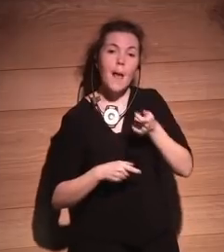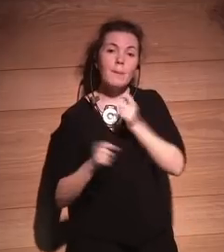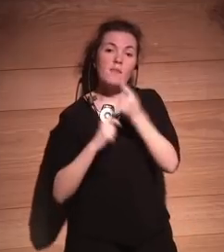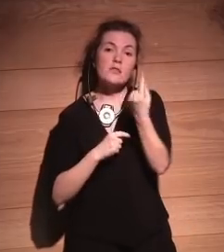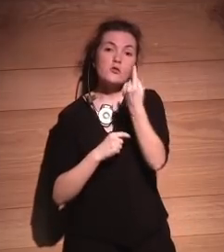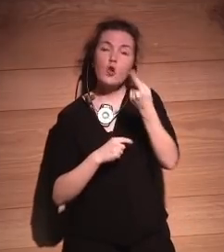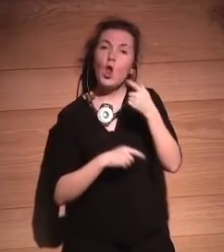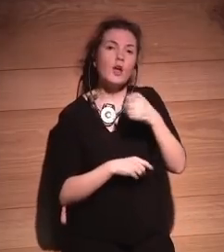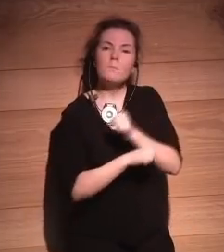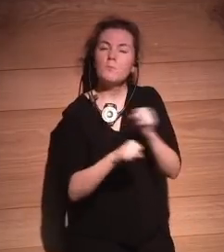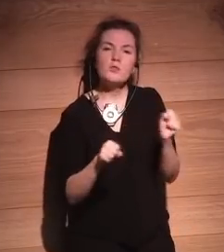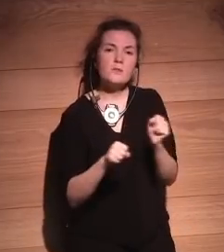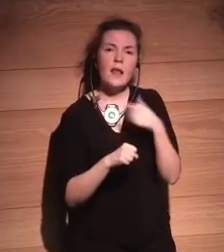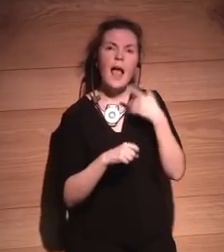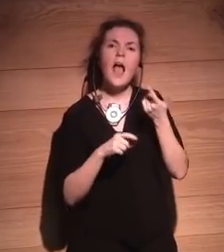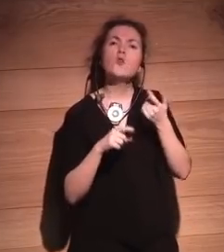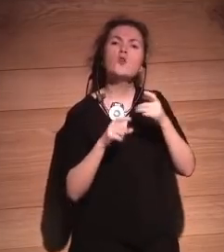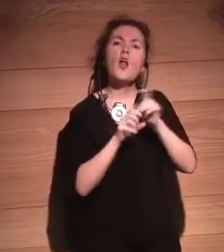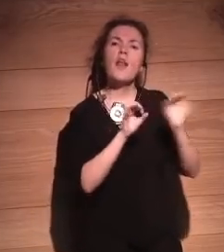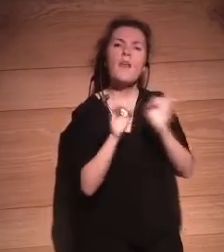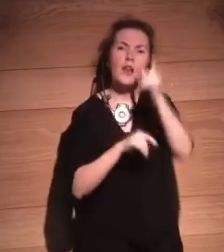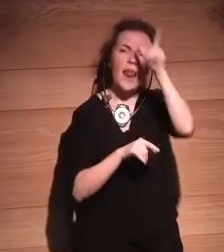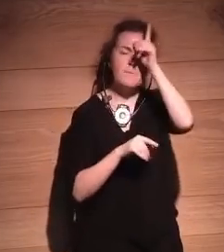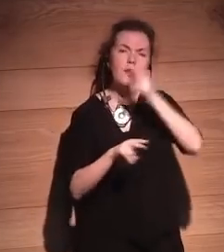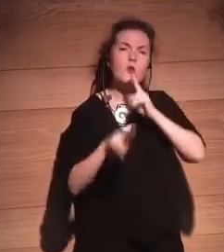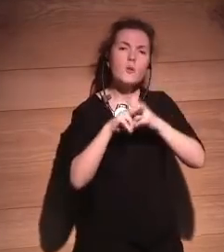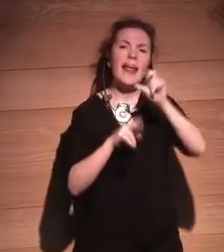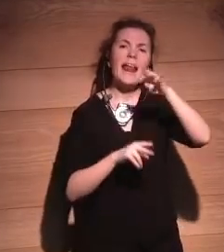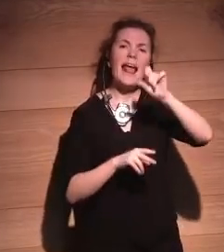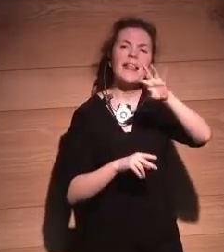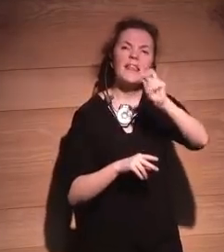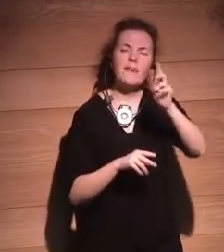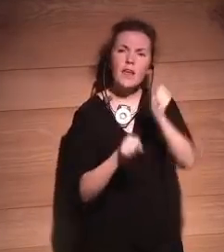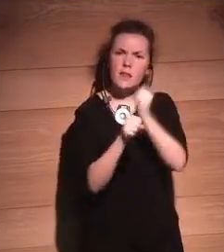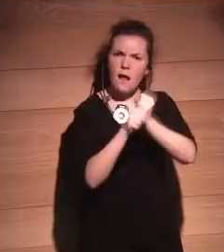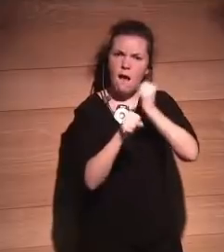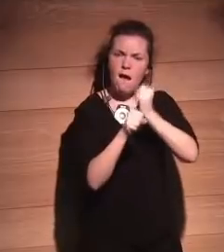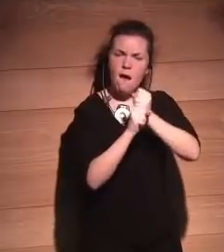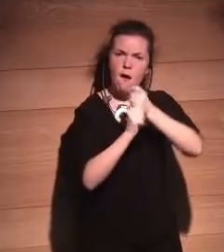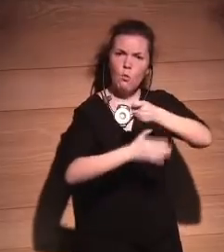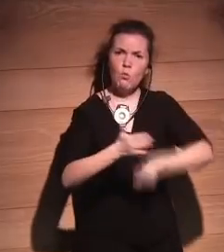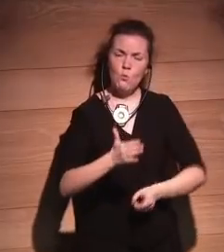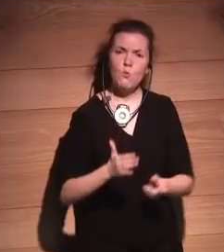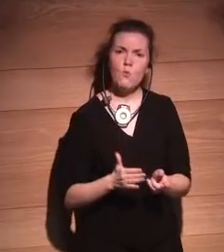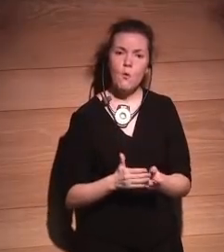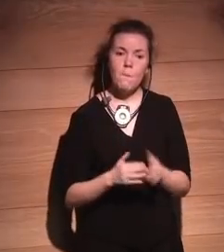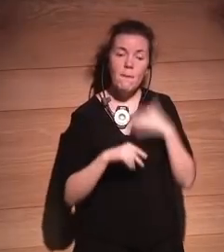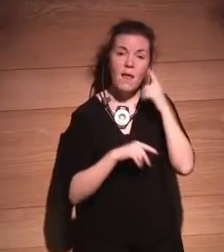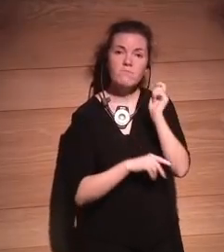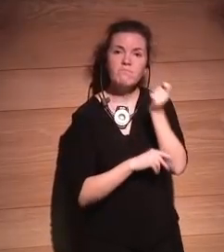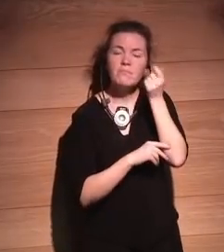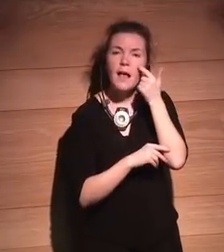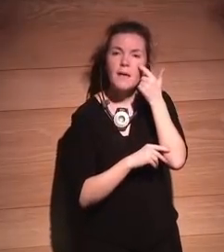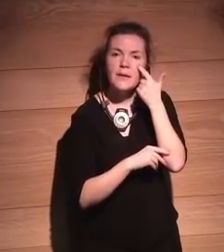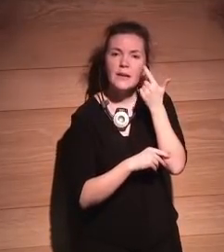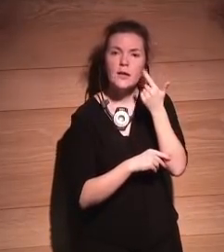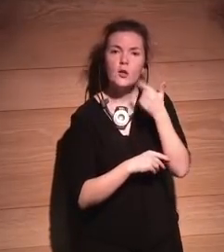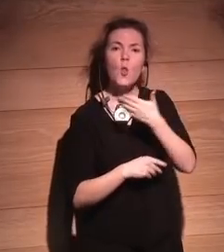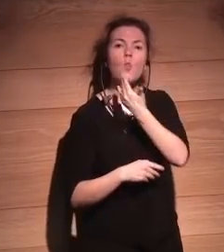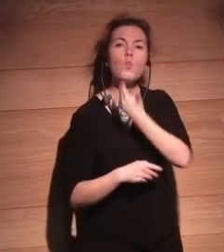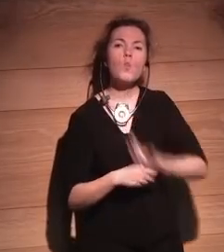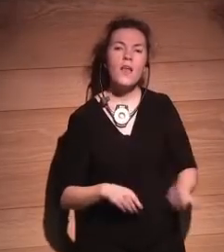hay una organización en Alemania que se llama Creative, que han hecho mucho trabajo para averiguar, para saber quiénes son